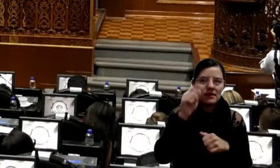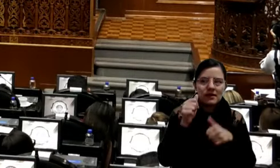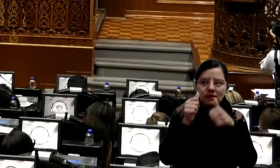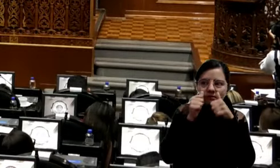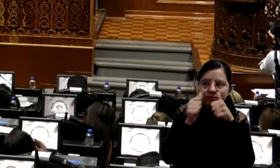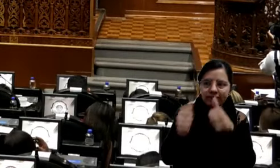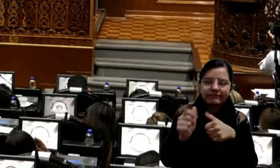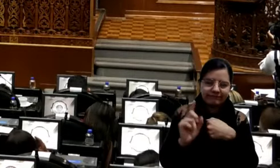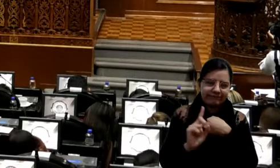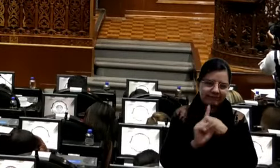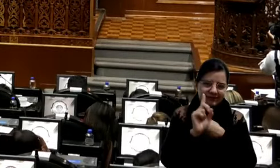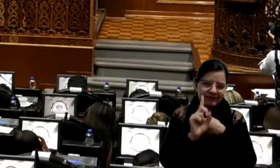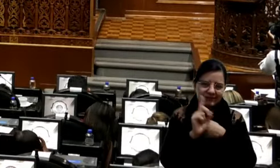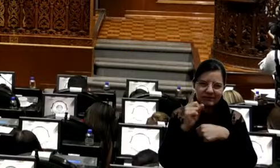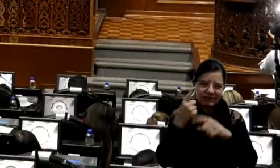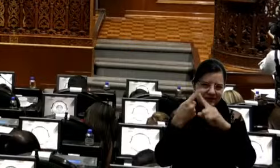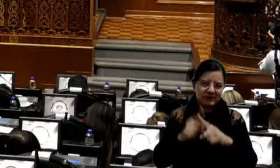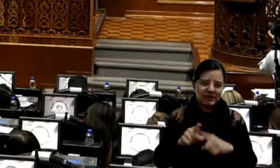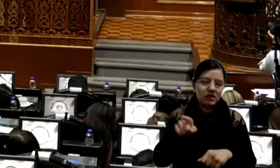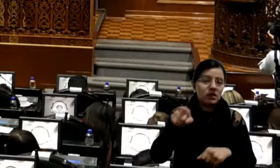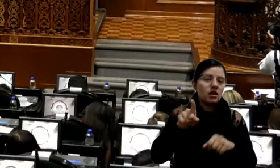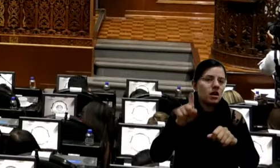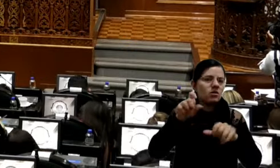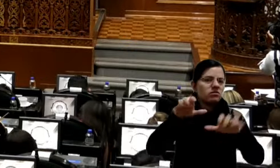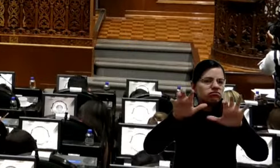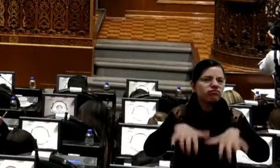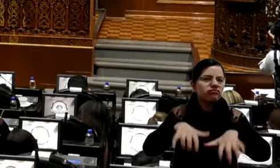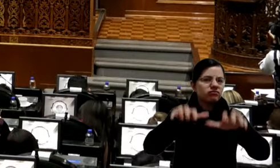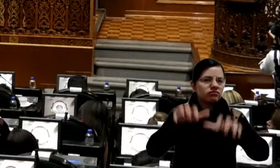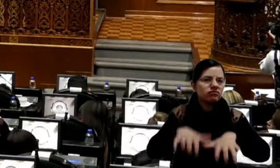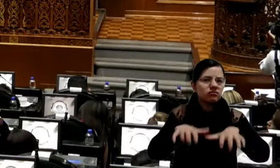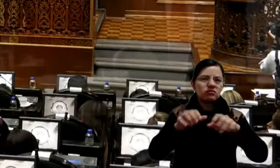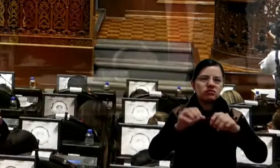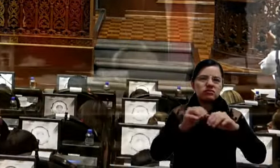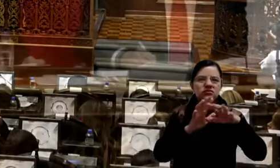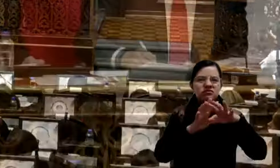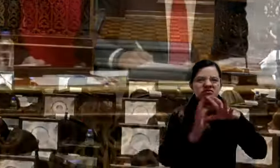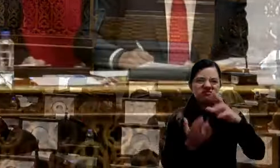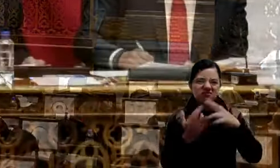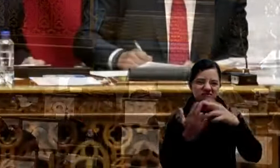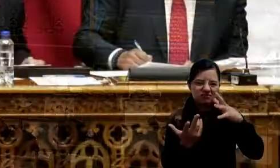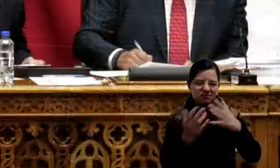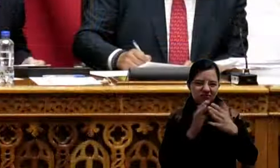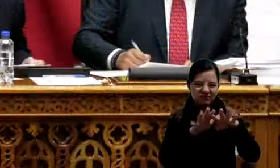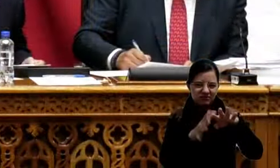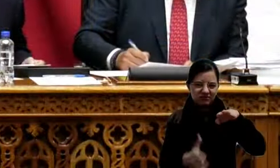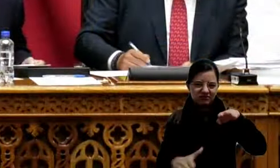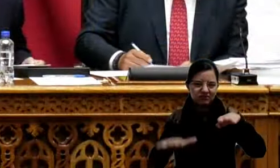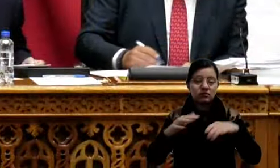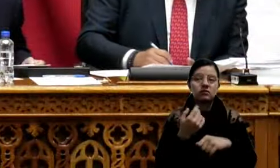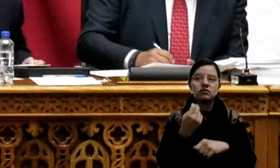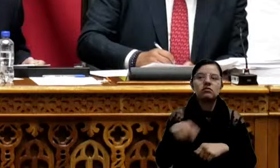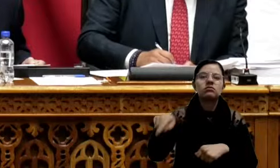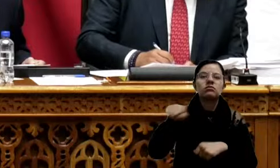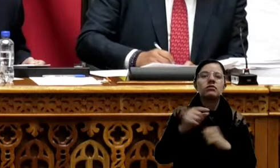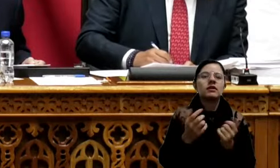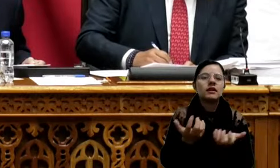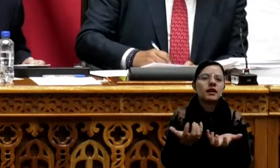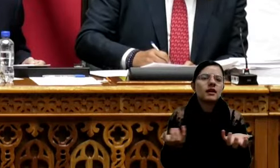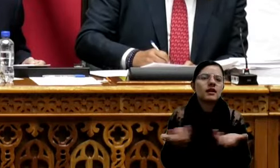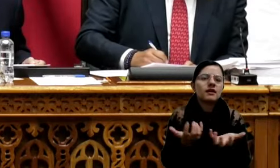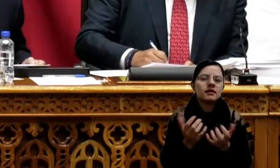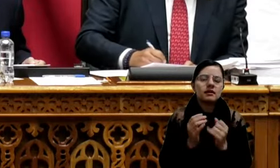derivadas de lluvias, de inundaciones y de deslaves? Y además, ¿pudiera informarnos qué